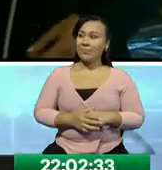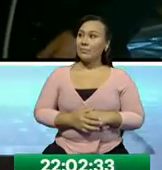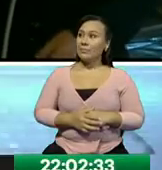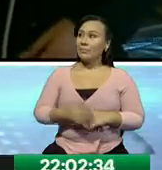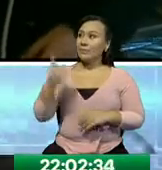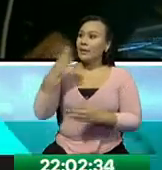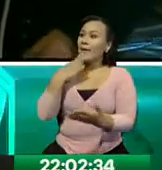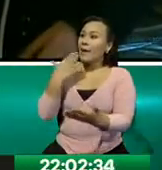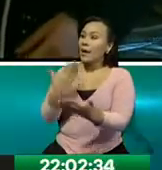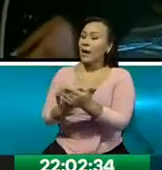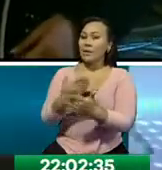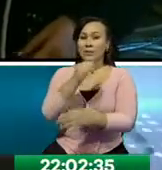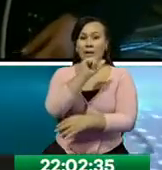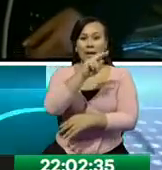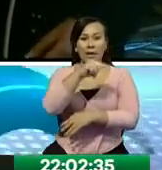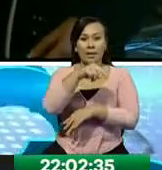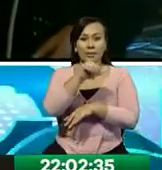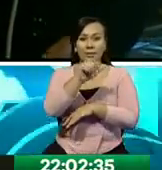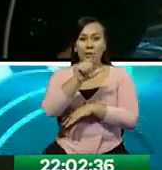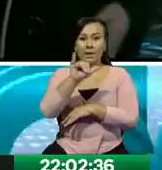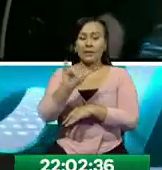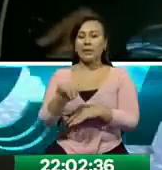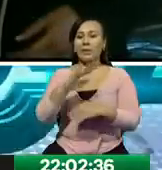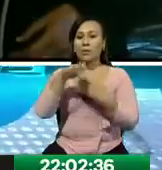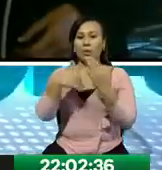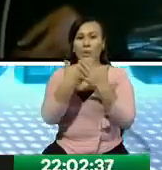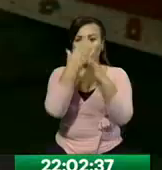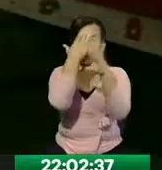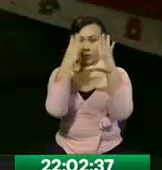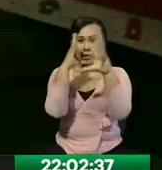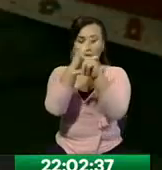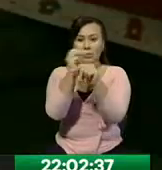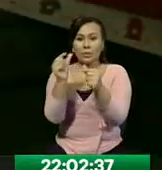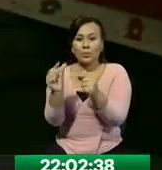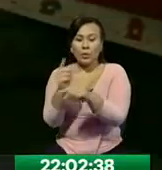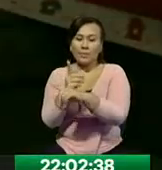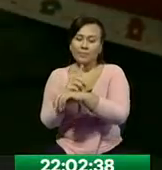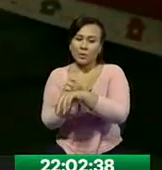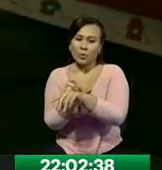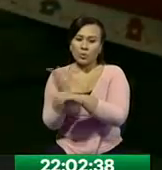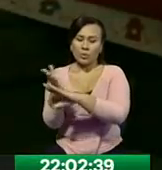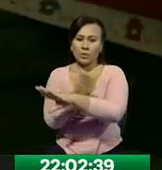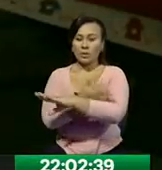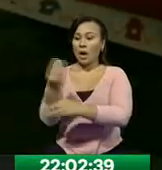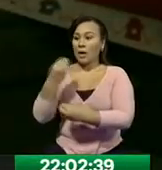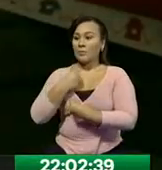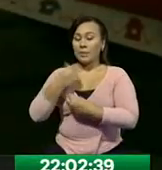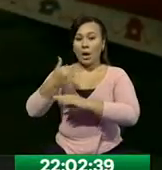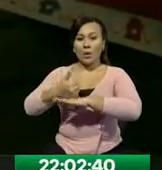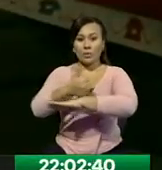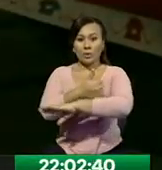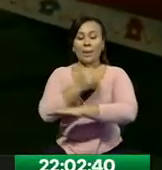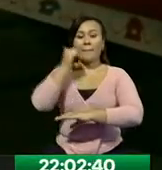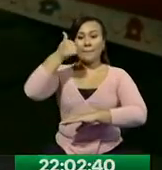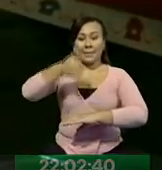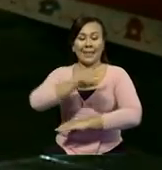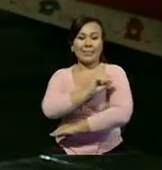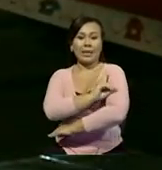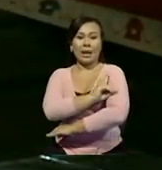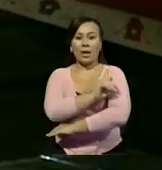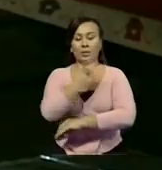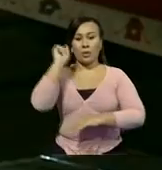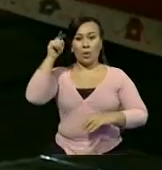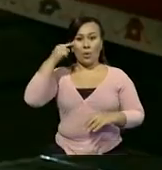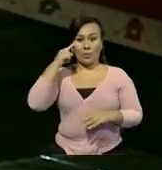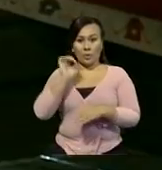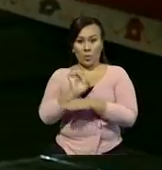gracias a analí amigos televidentes buenas noches hace pocos minutos las autoridades confirmaron que el día de mañana la delegación del gobierno ecuatoriano